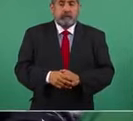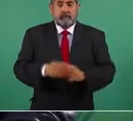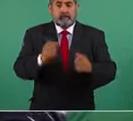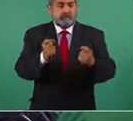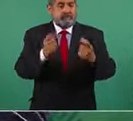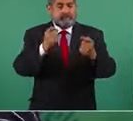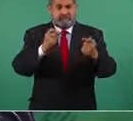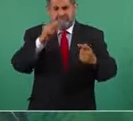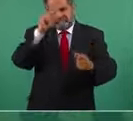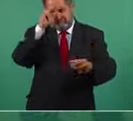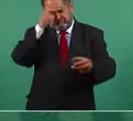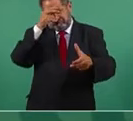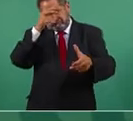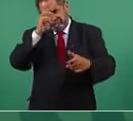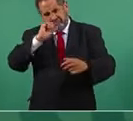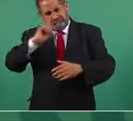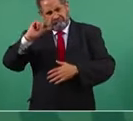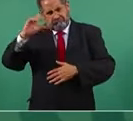eminencias,